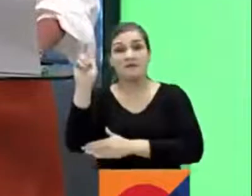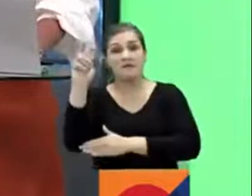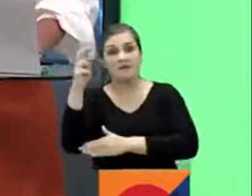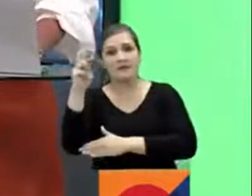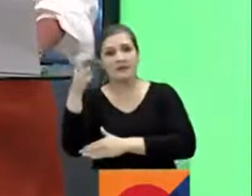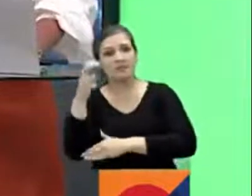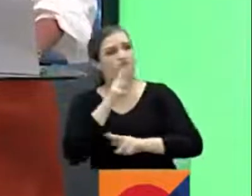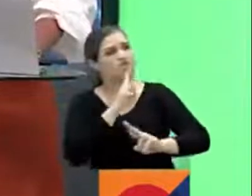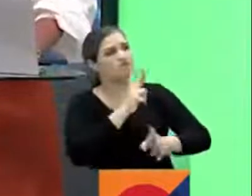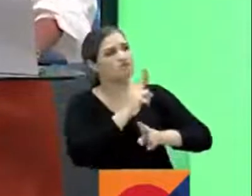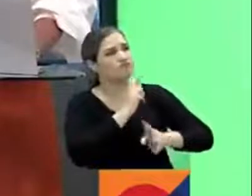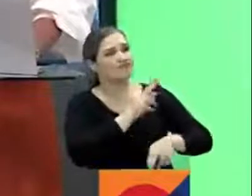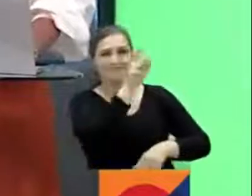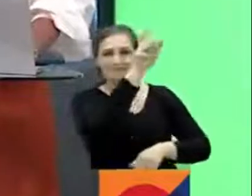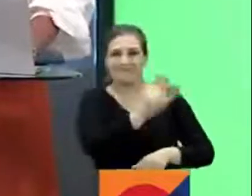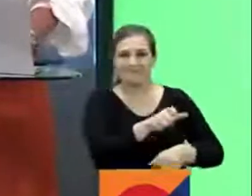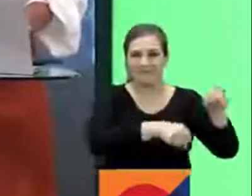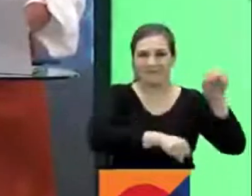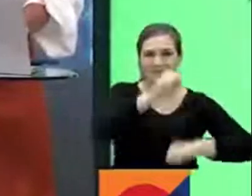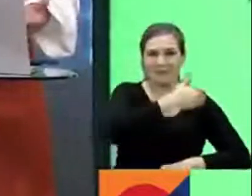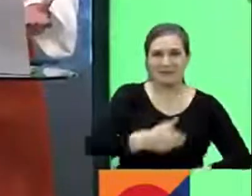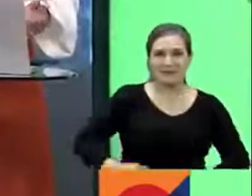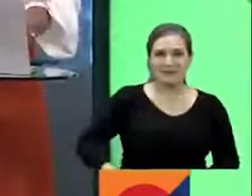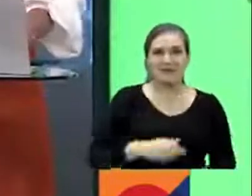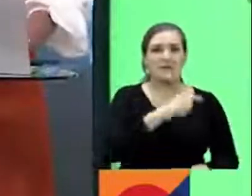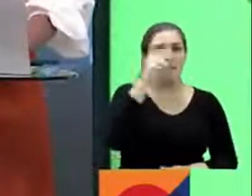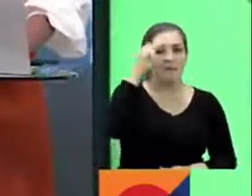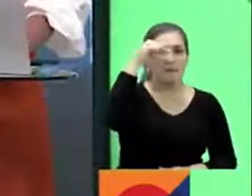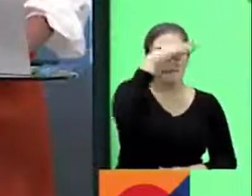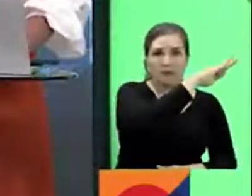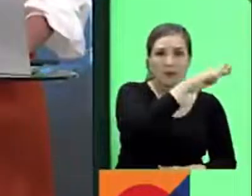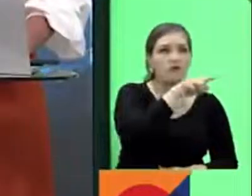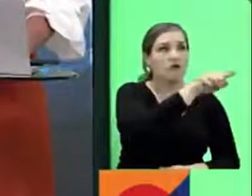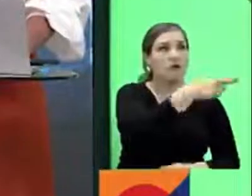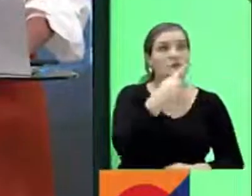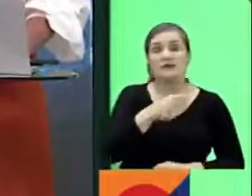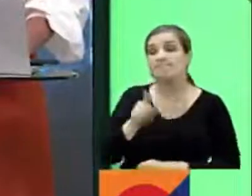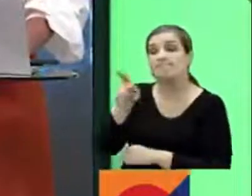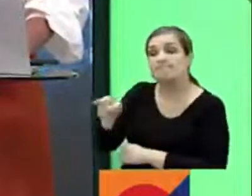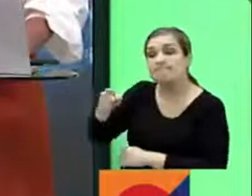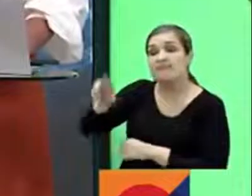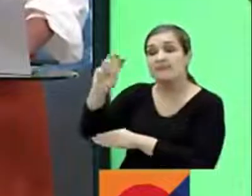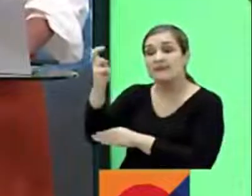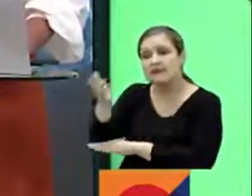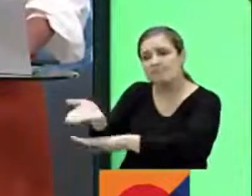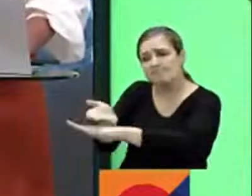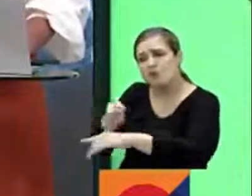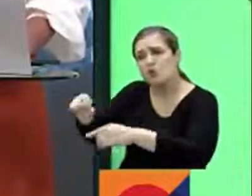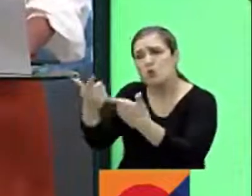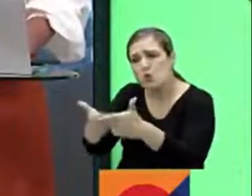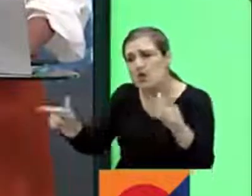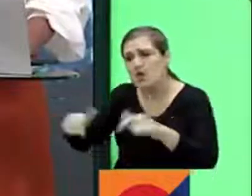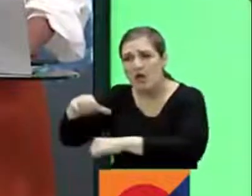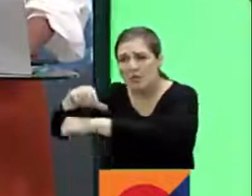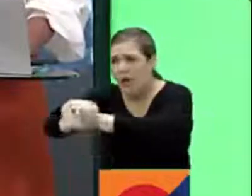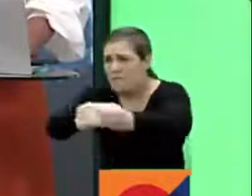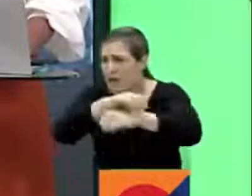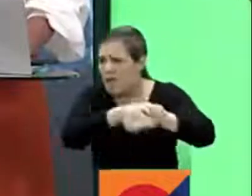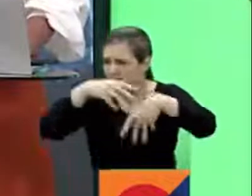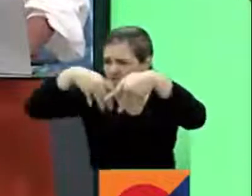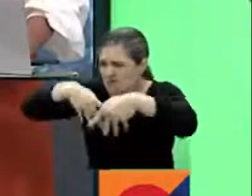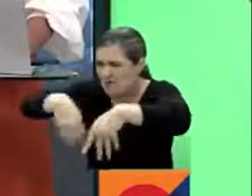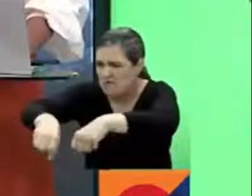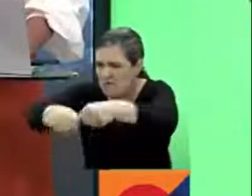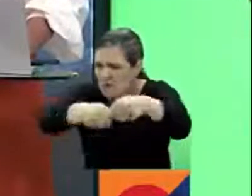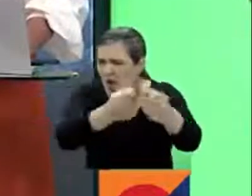del presidente electo Gustavo Petro de liberar a los jóvenes procesados penalmente por daños y disturbios durante las protestas del